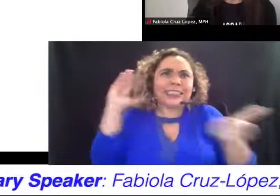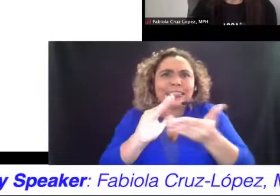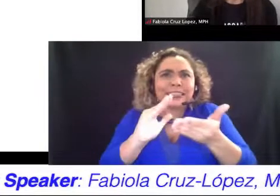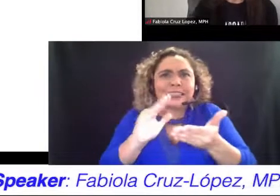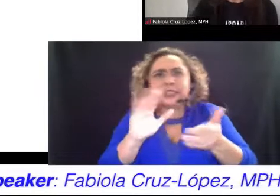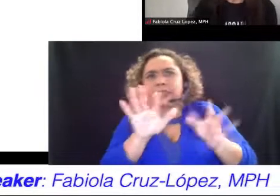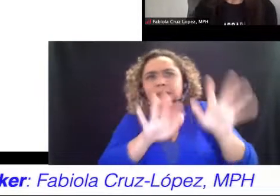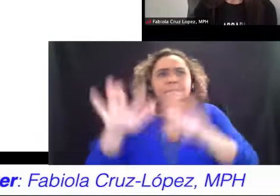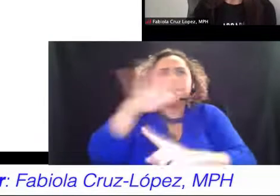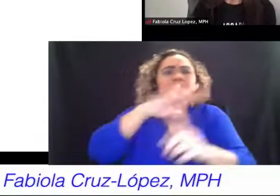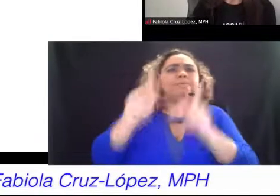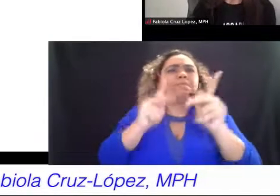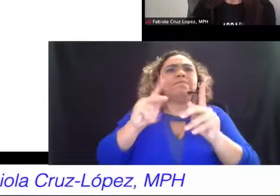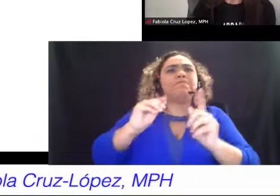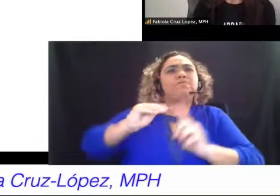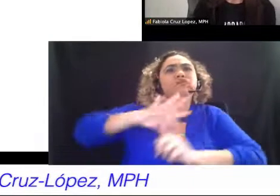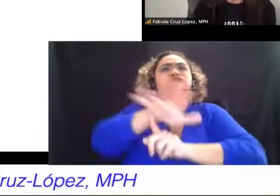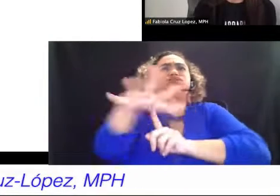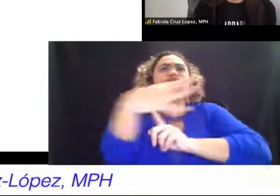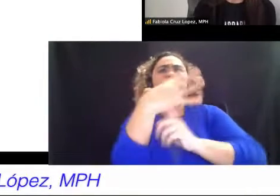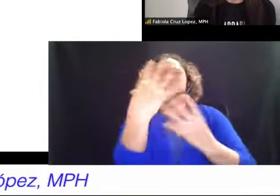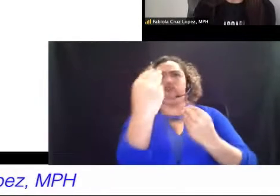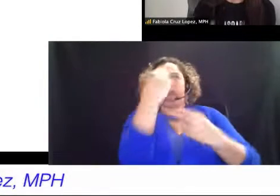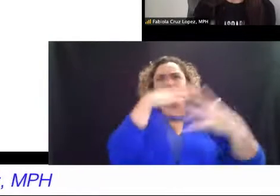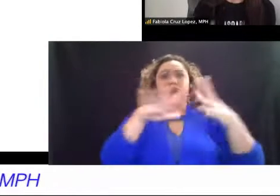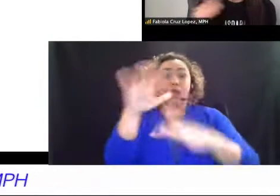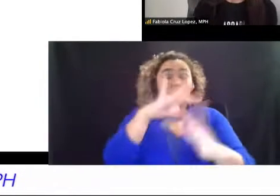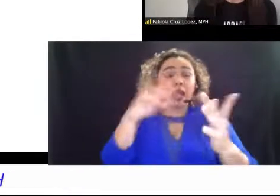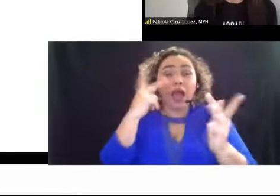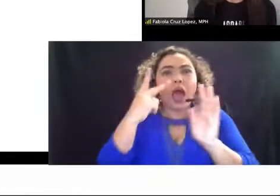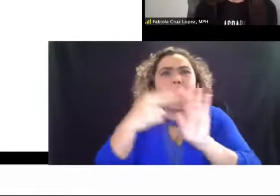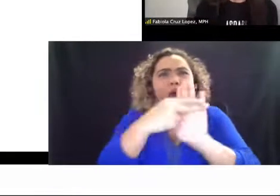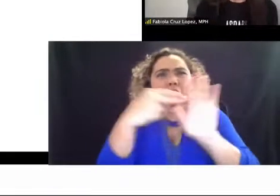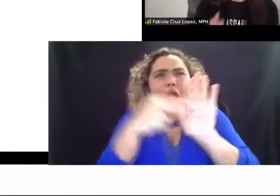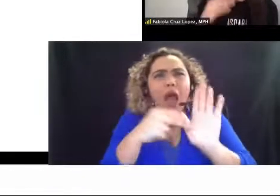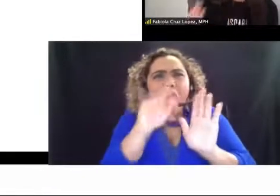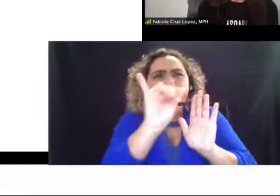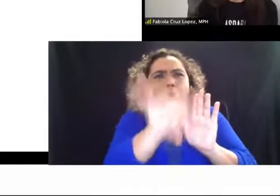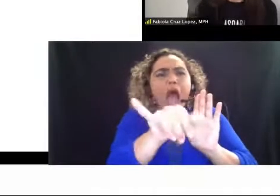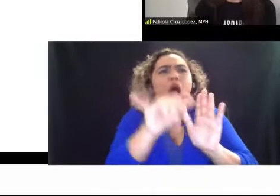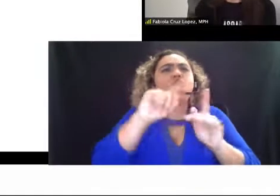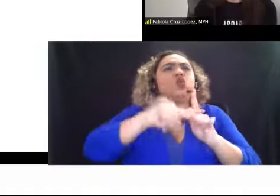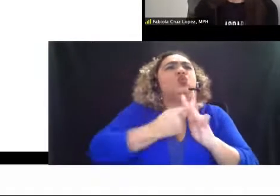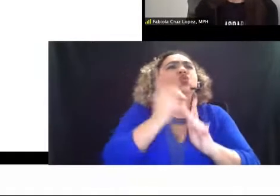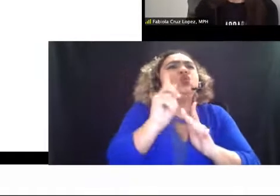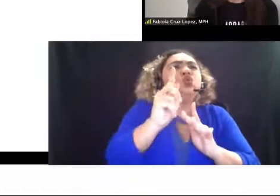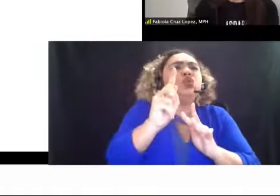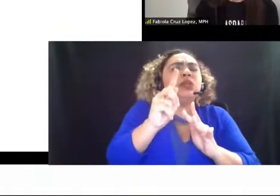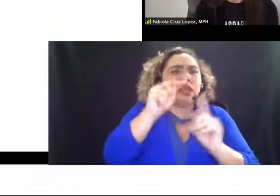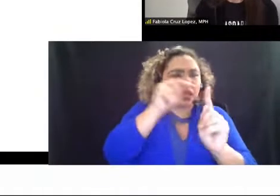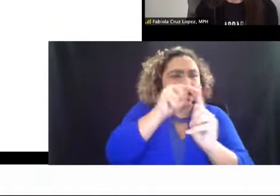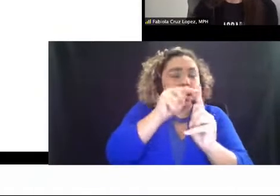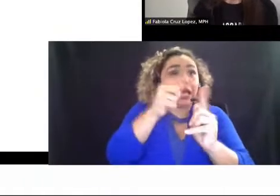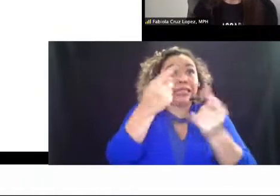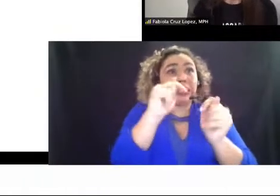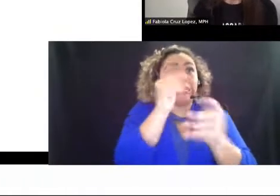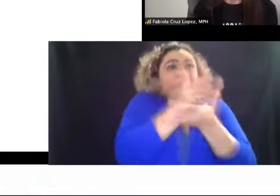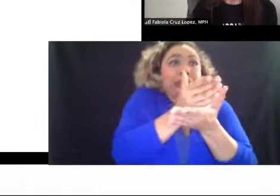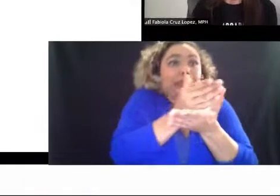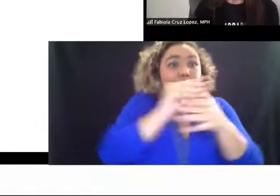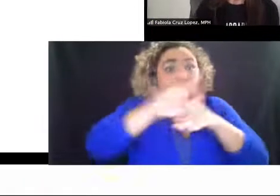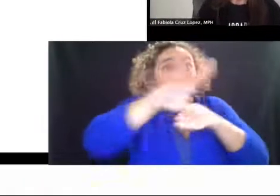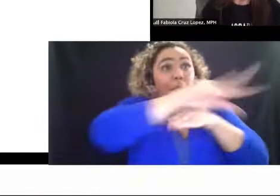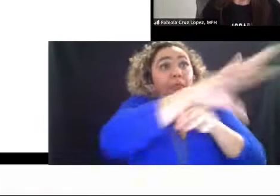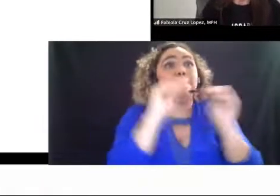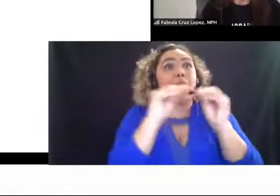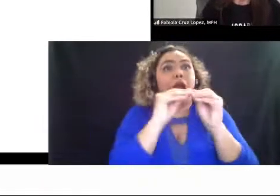la cantidad de casos que tenemos y marcar pues ese comienzo de aguantar la transmisión del